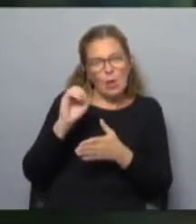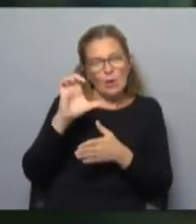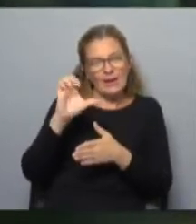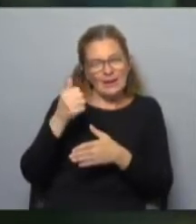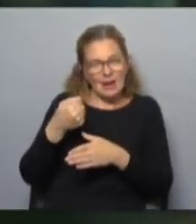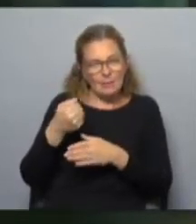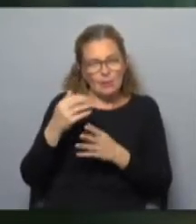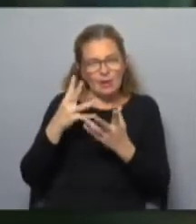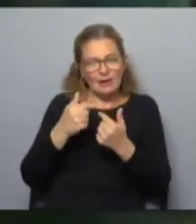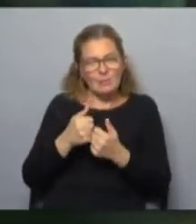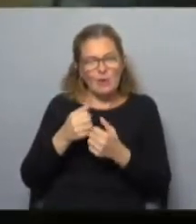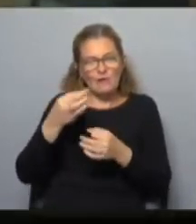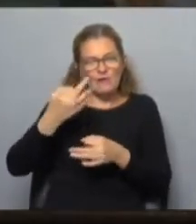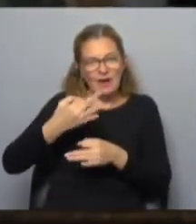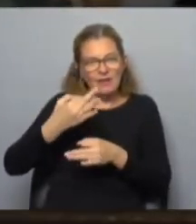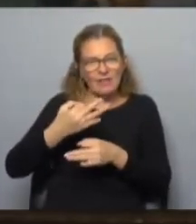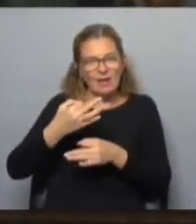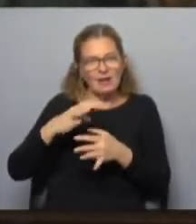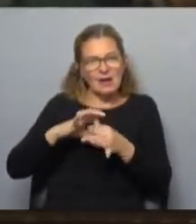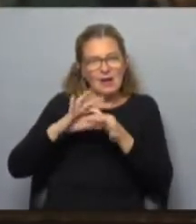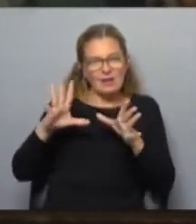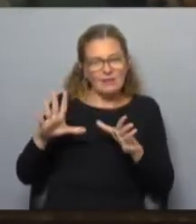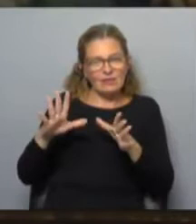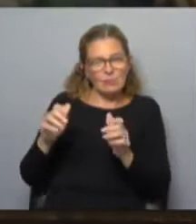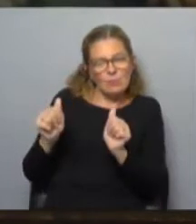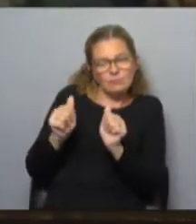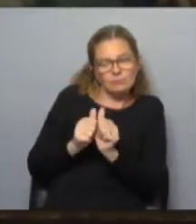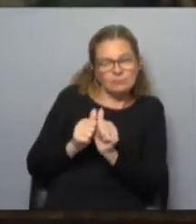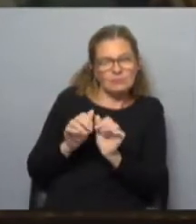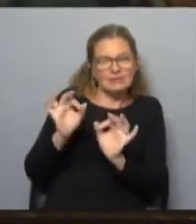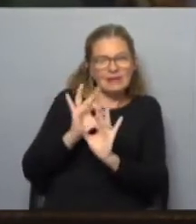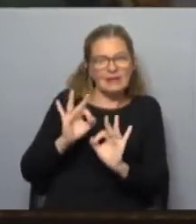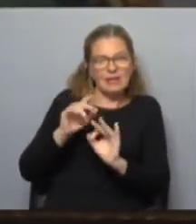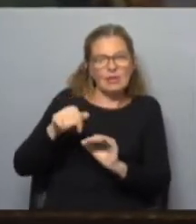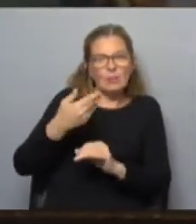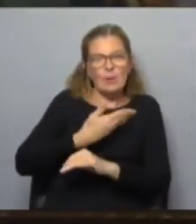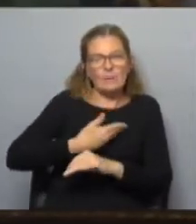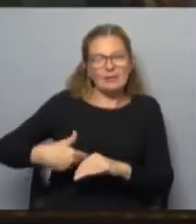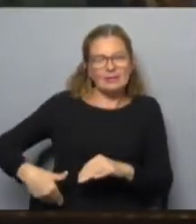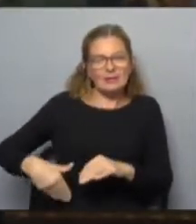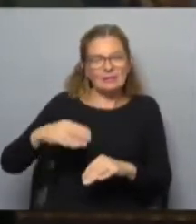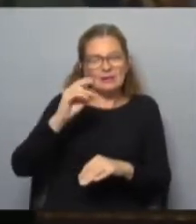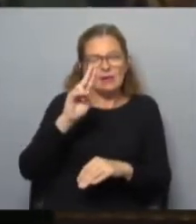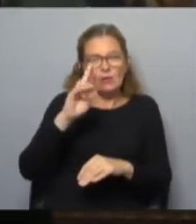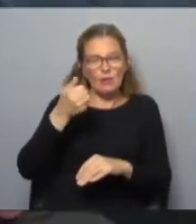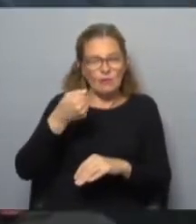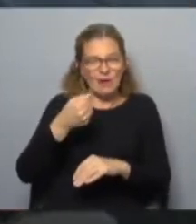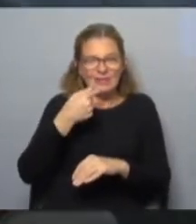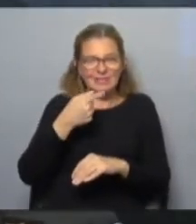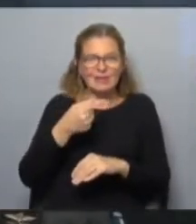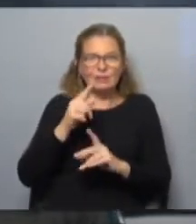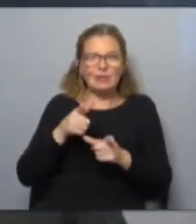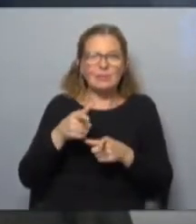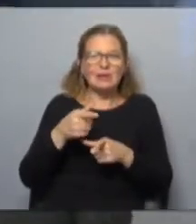por un organismo verdaderamente autónomo y que no sea la calle de nadie. Tras reunirse con el presidente cubano Miguel Díaz Canel López